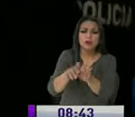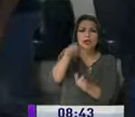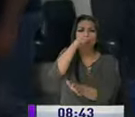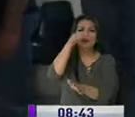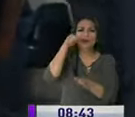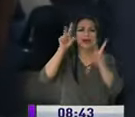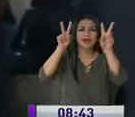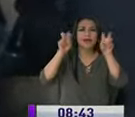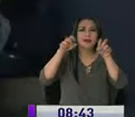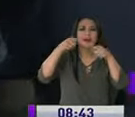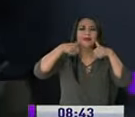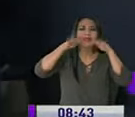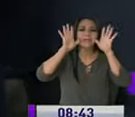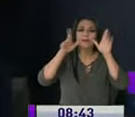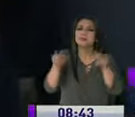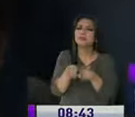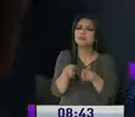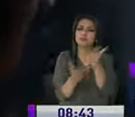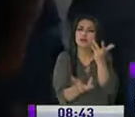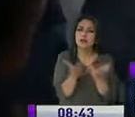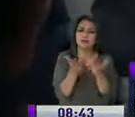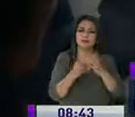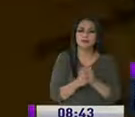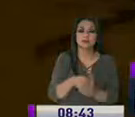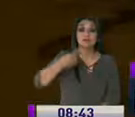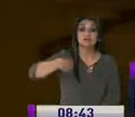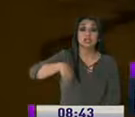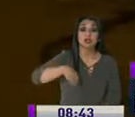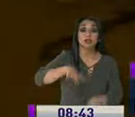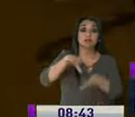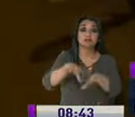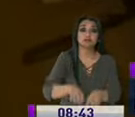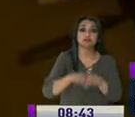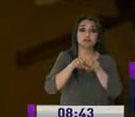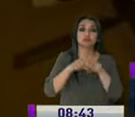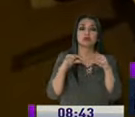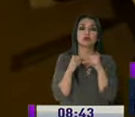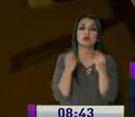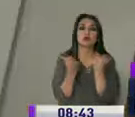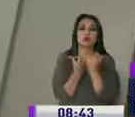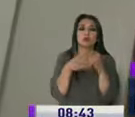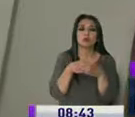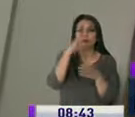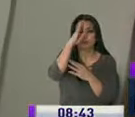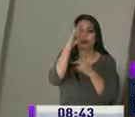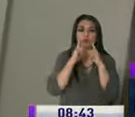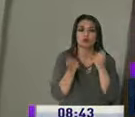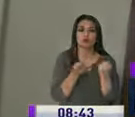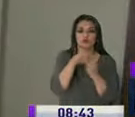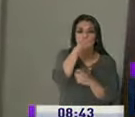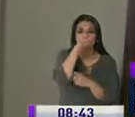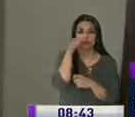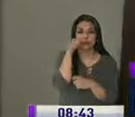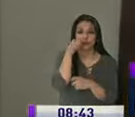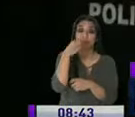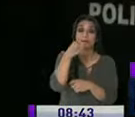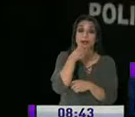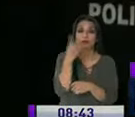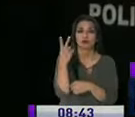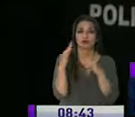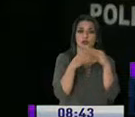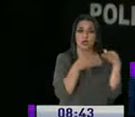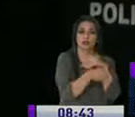Los hombres y mujeres de la presunta organización serían los responsables de una serie de robos de vacas, borregos, maquinaria agrícola, y cuando había cómo